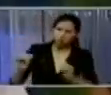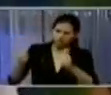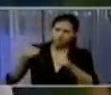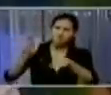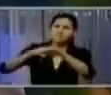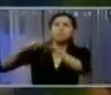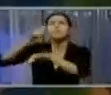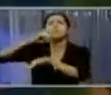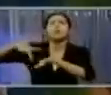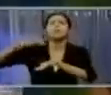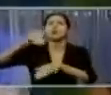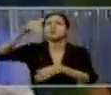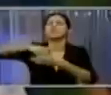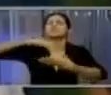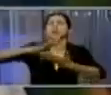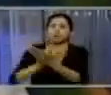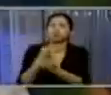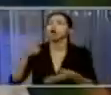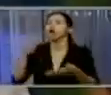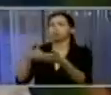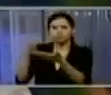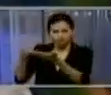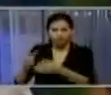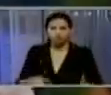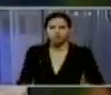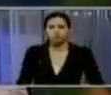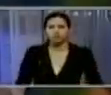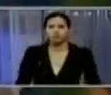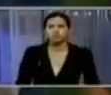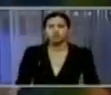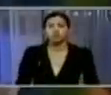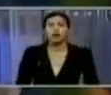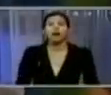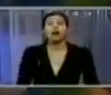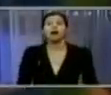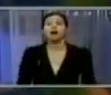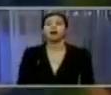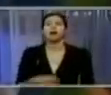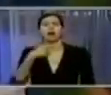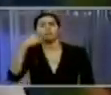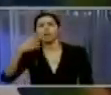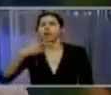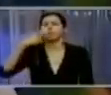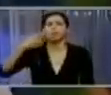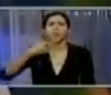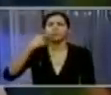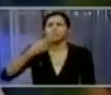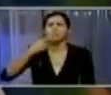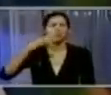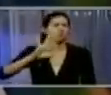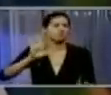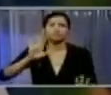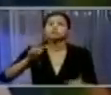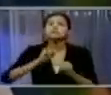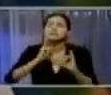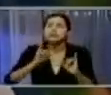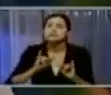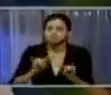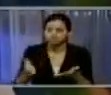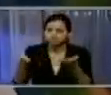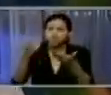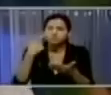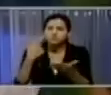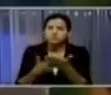pueblo a un referéndum revocatorio y se dejan de hablar mapletadas, ¿ah?, de